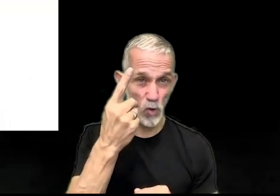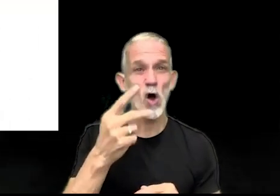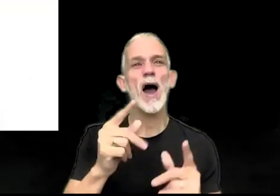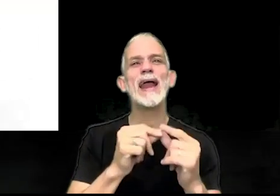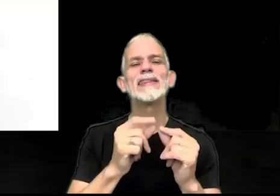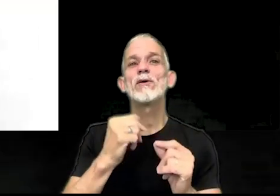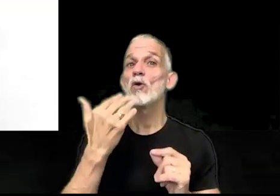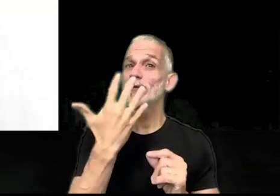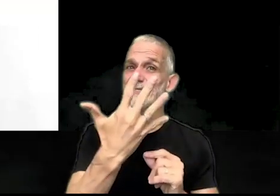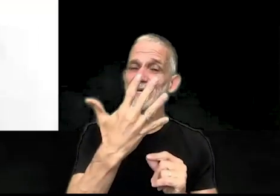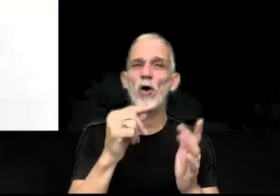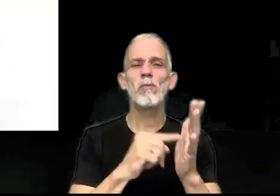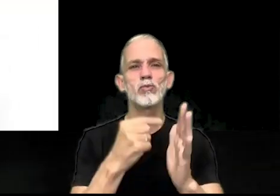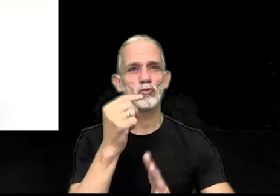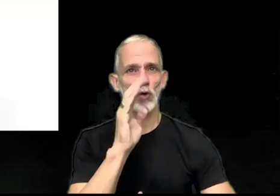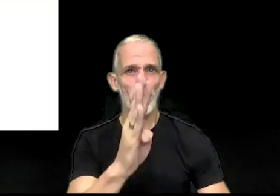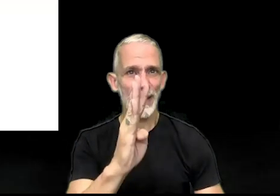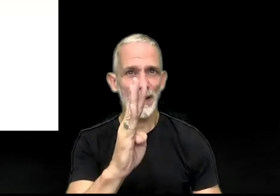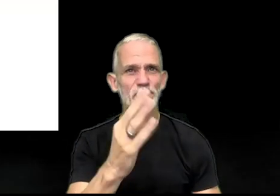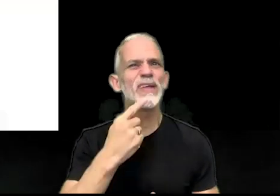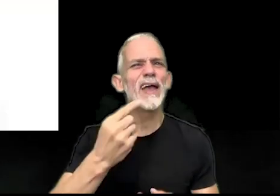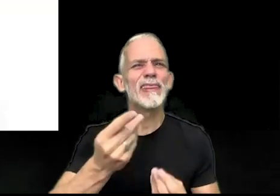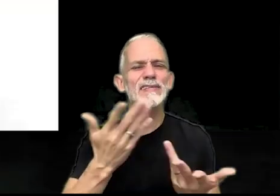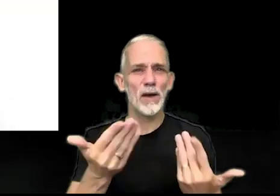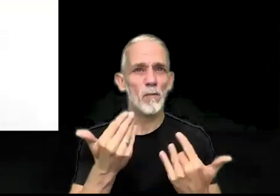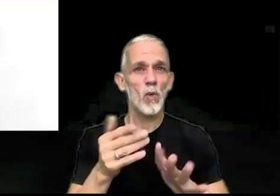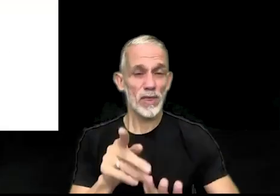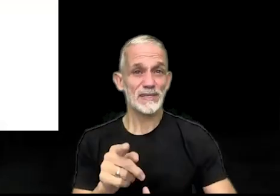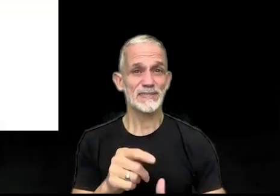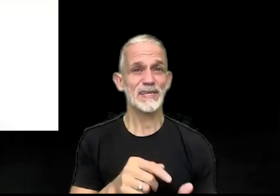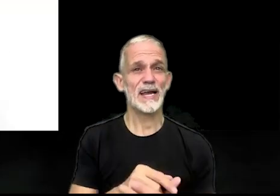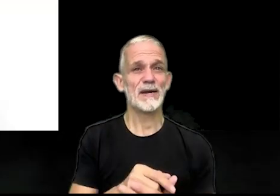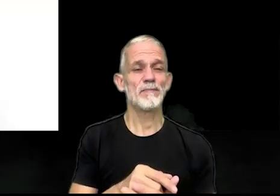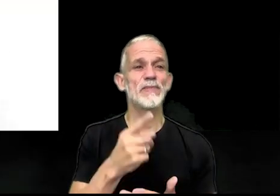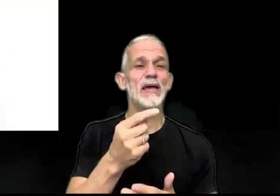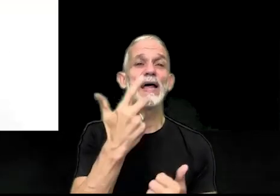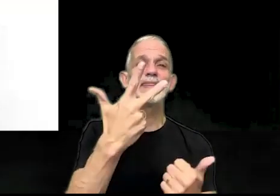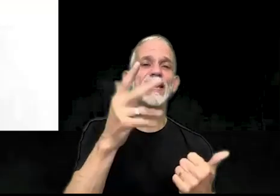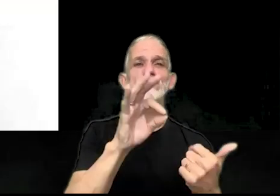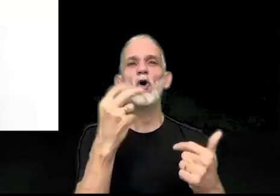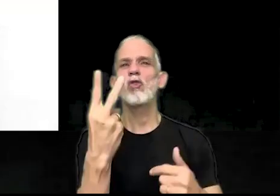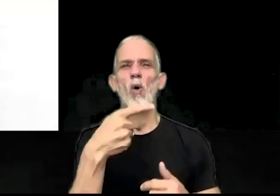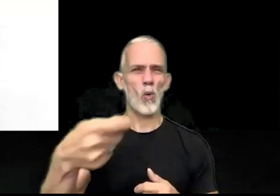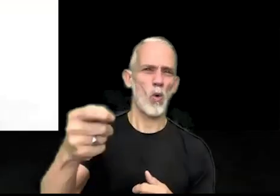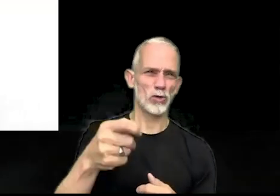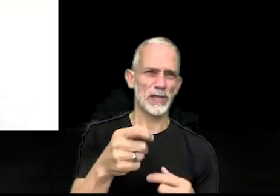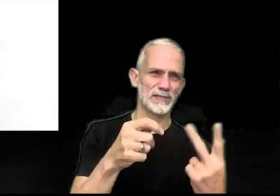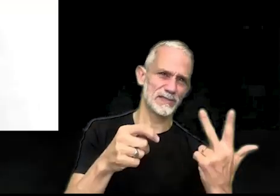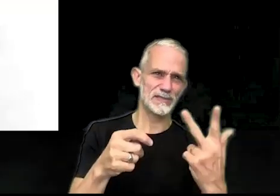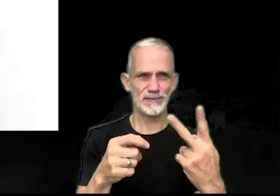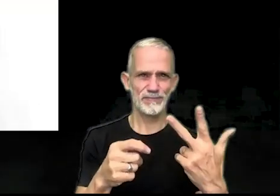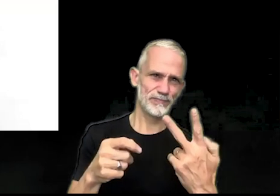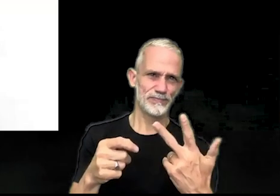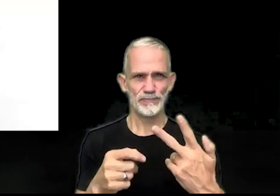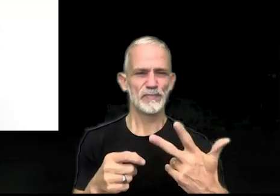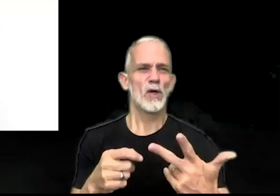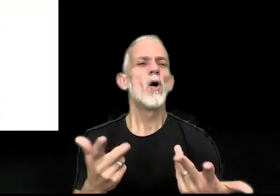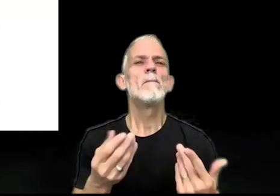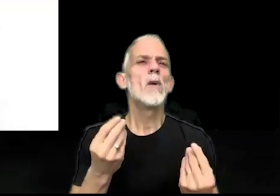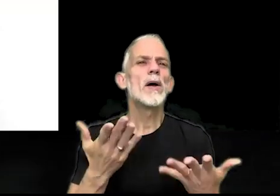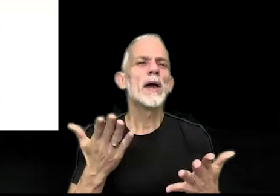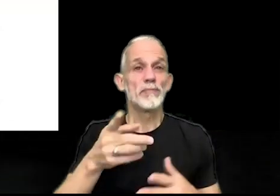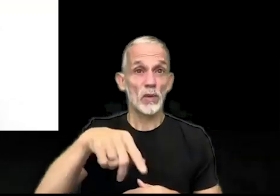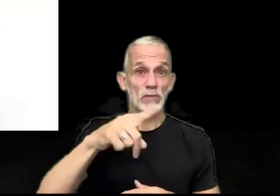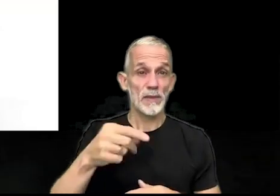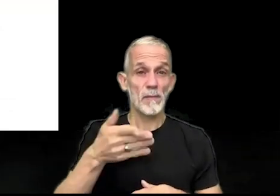en el artículo quinto, inciso B, que puedo hacerlo en 3 o 2 cuotas, porque cuando